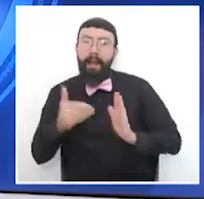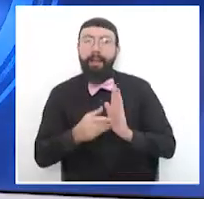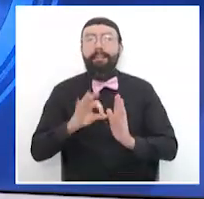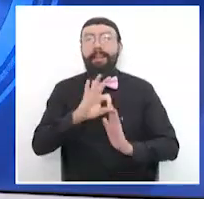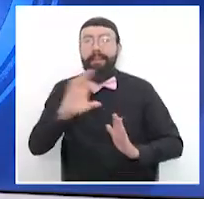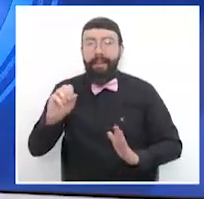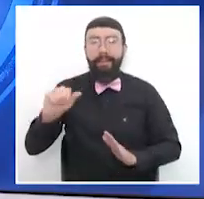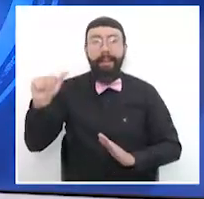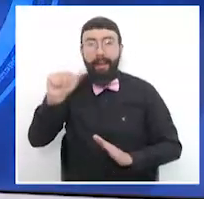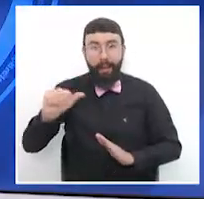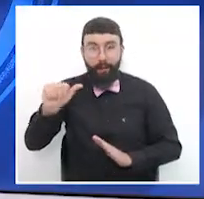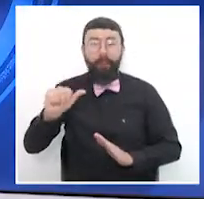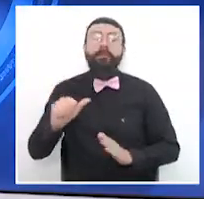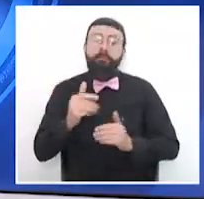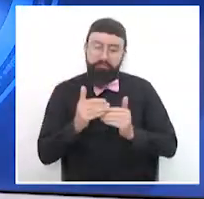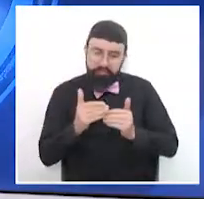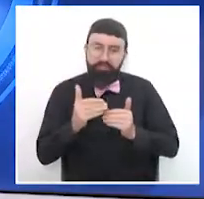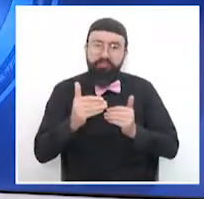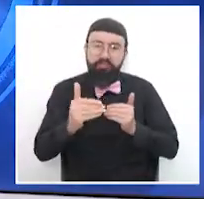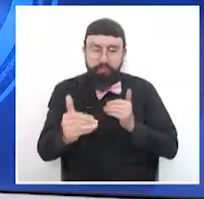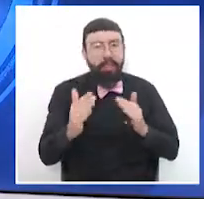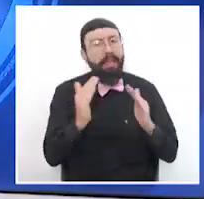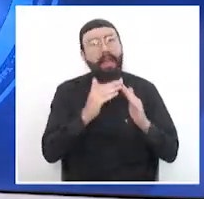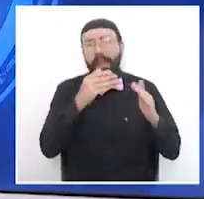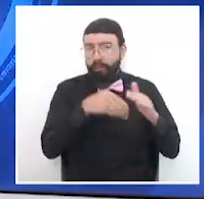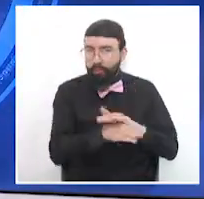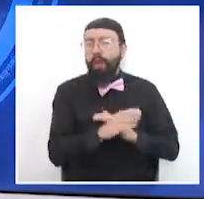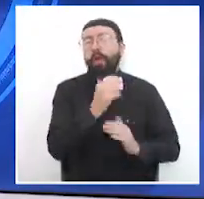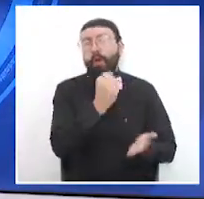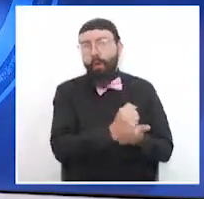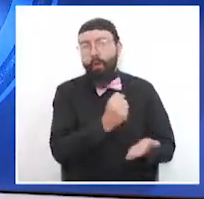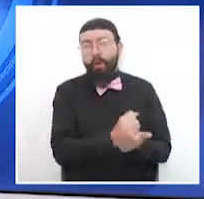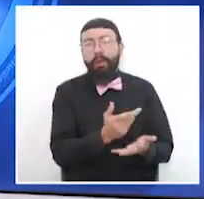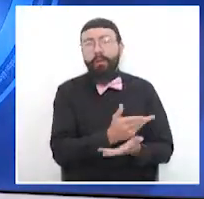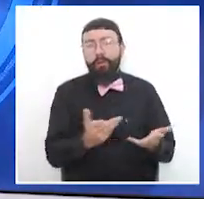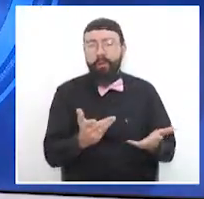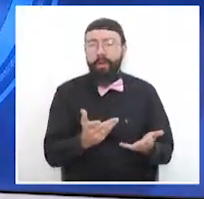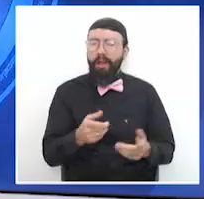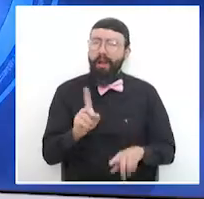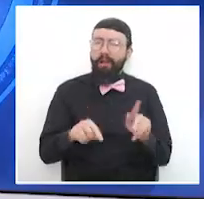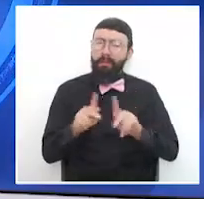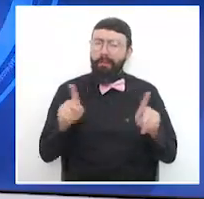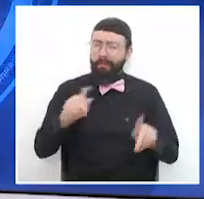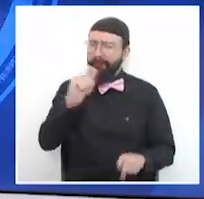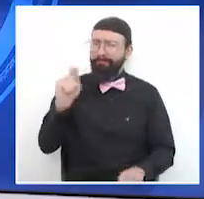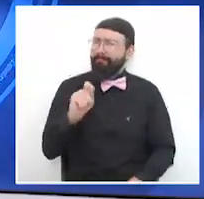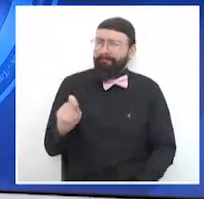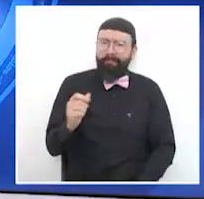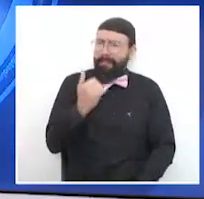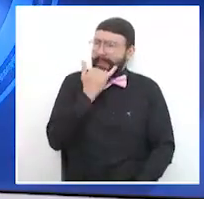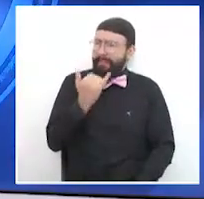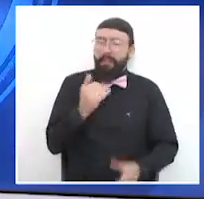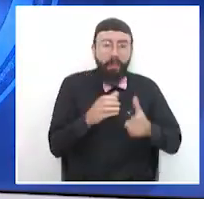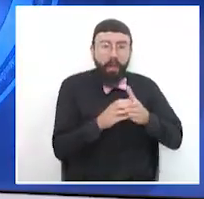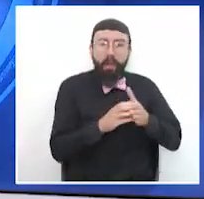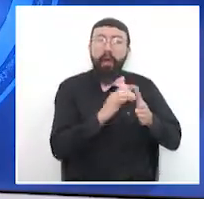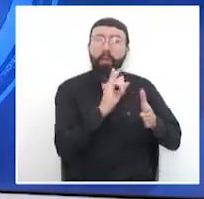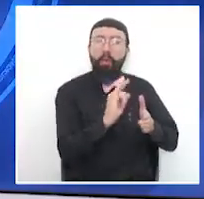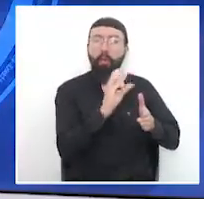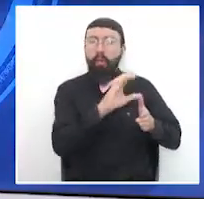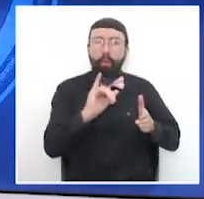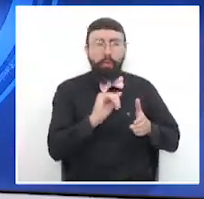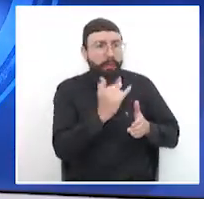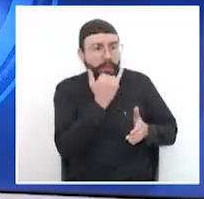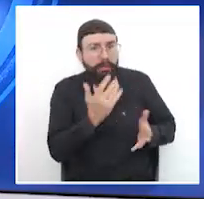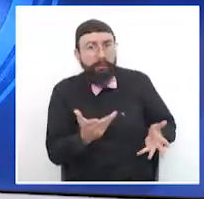el próximo 30 de agosto. Se está preguntando en este momento la gente qué va a pasar, por ejemplo, en las unidades de cuidados intensivos, como por